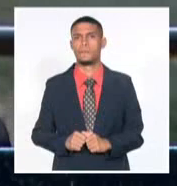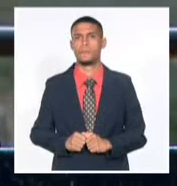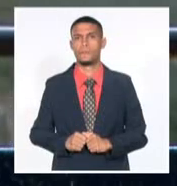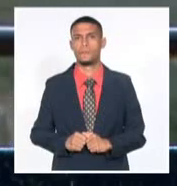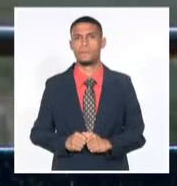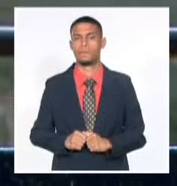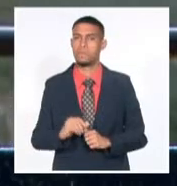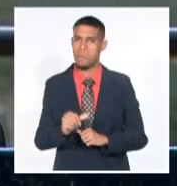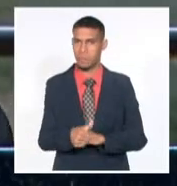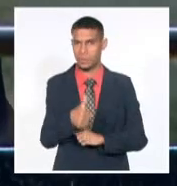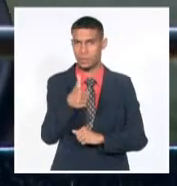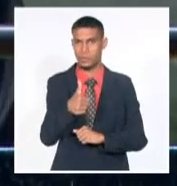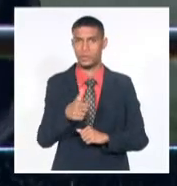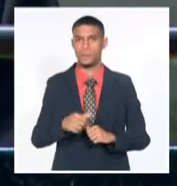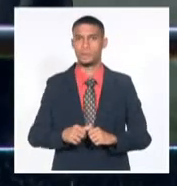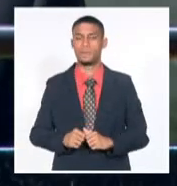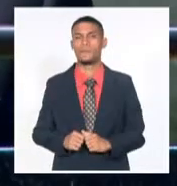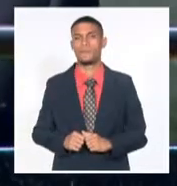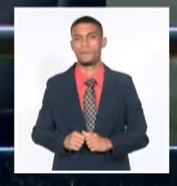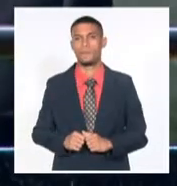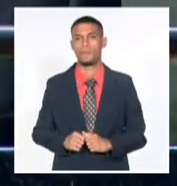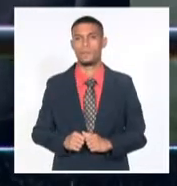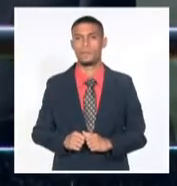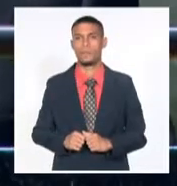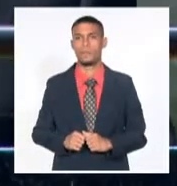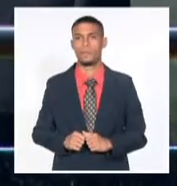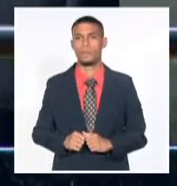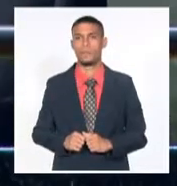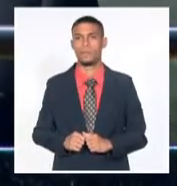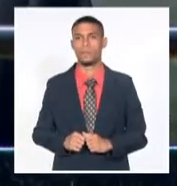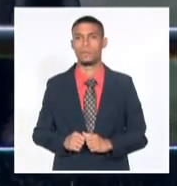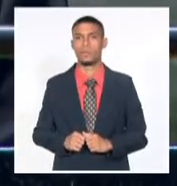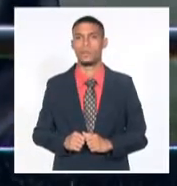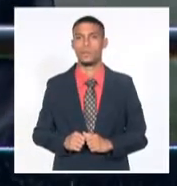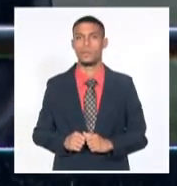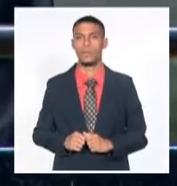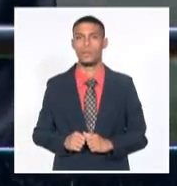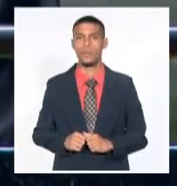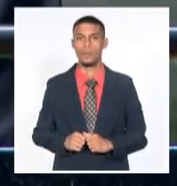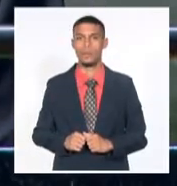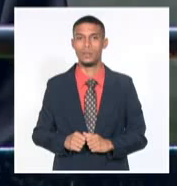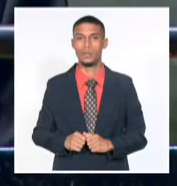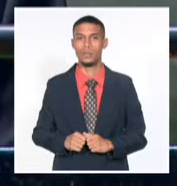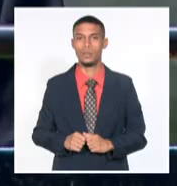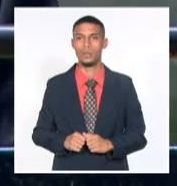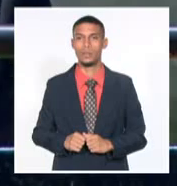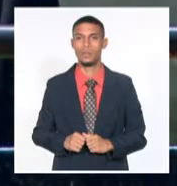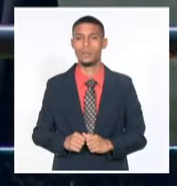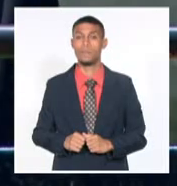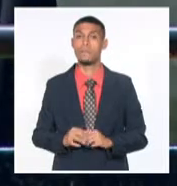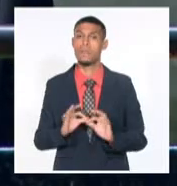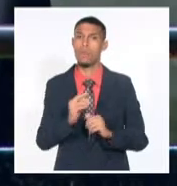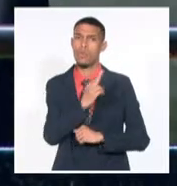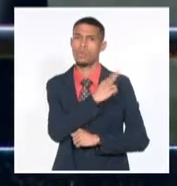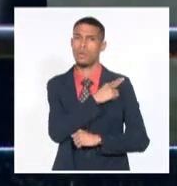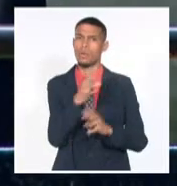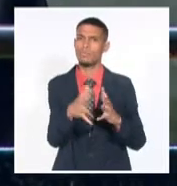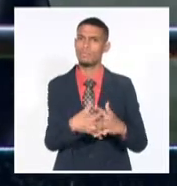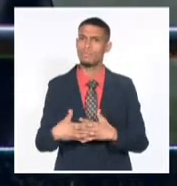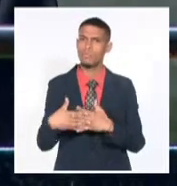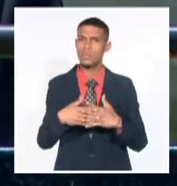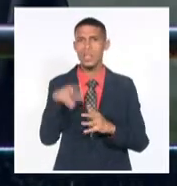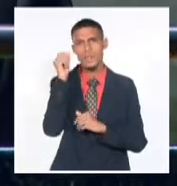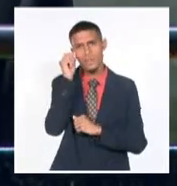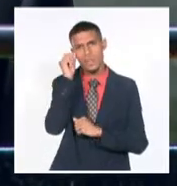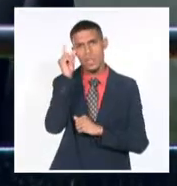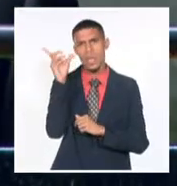Señor presidente, las autoridades estadounidenses han tratado de sembrar la idea